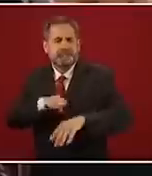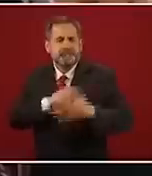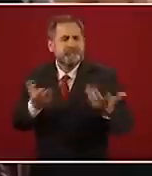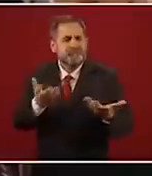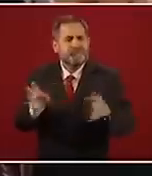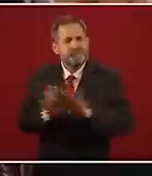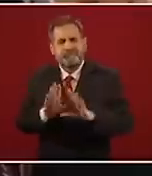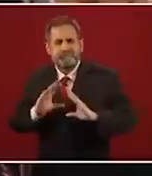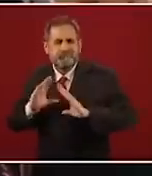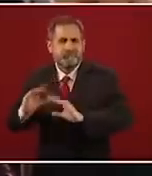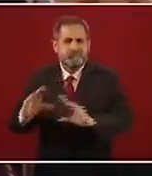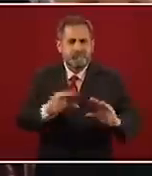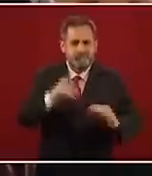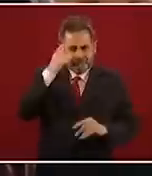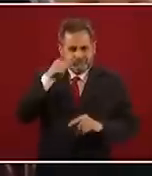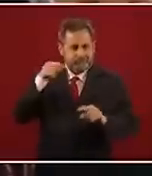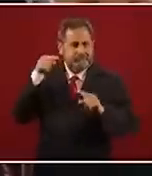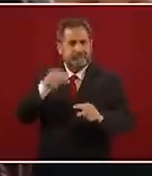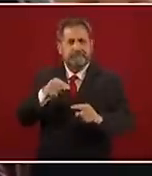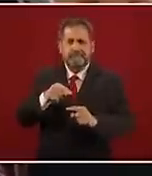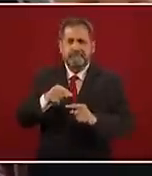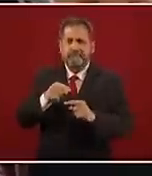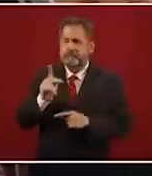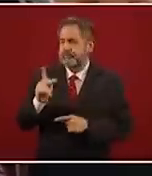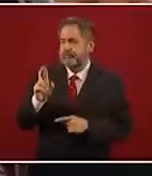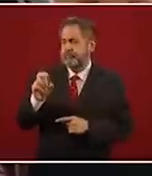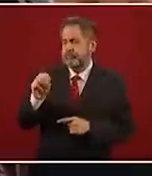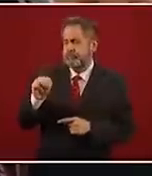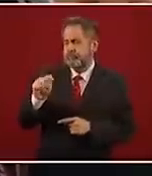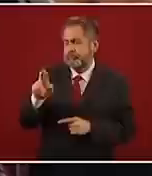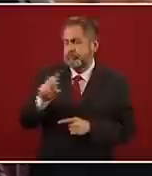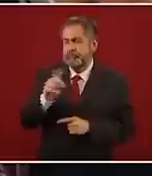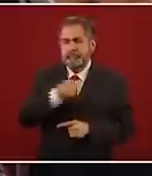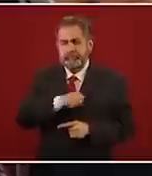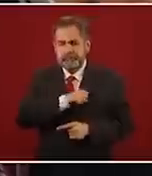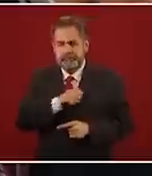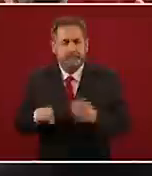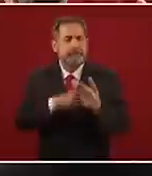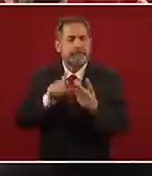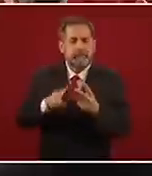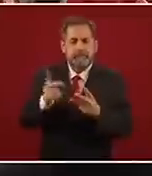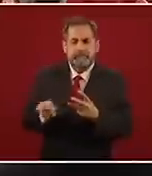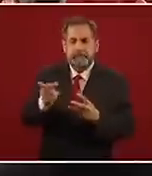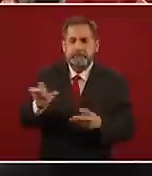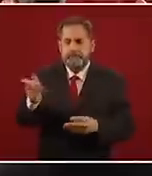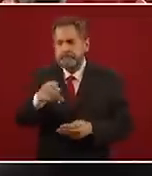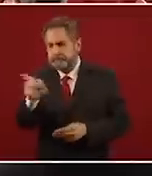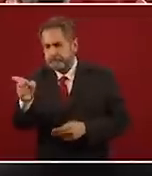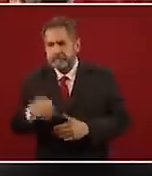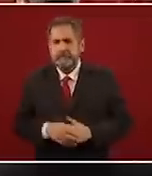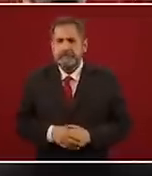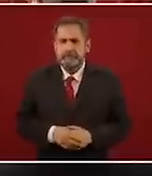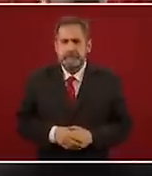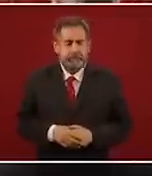esta capacitación respecto a los promotores de la salud? Y tengo una pregunta para el director del INSABI, por favor. Muchas gracias. Empiezo de